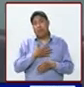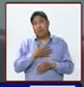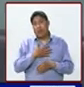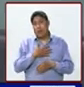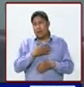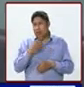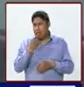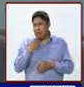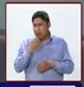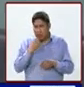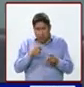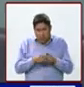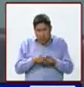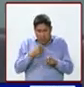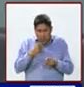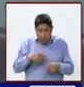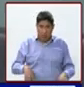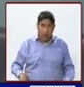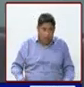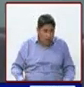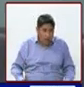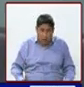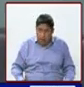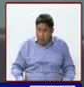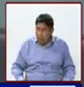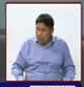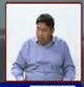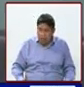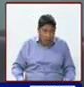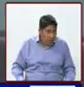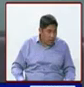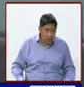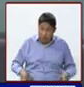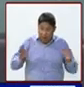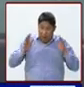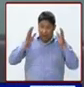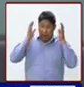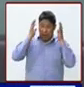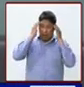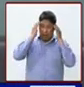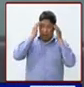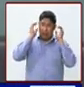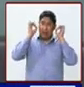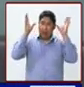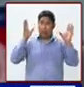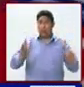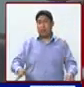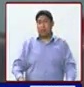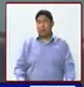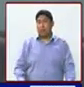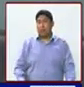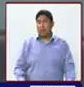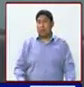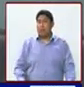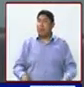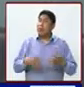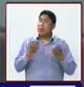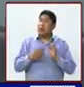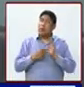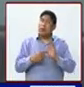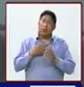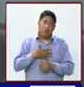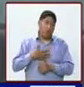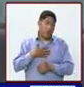hermana dice que me he levantado de repente en el velorio, y así es. Yo quiero mostrarles algo,